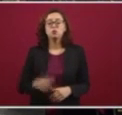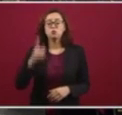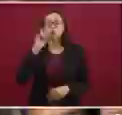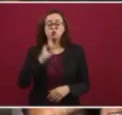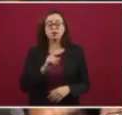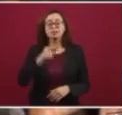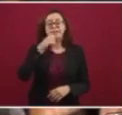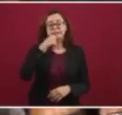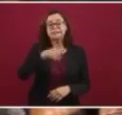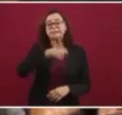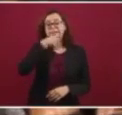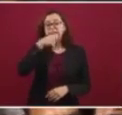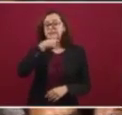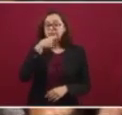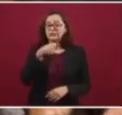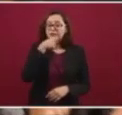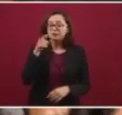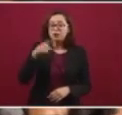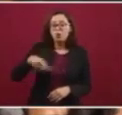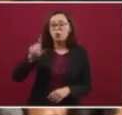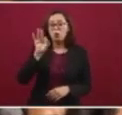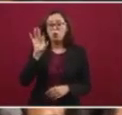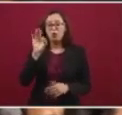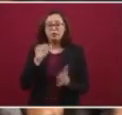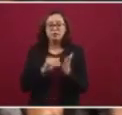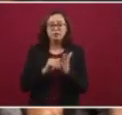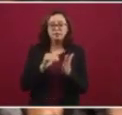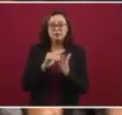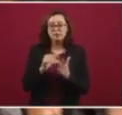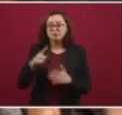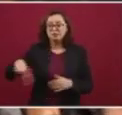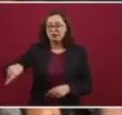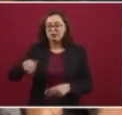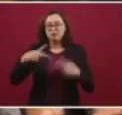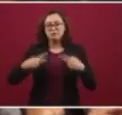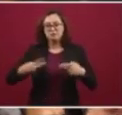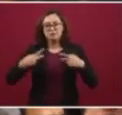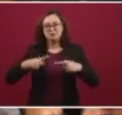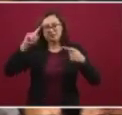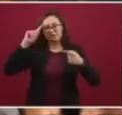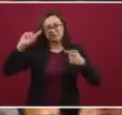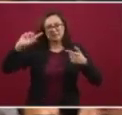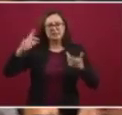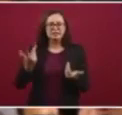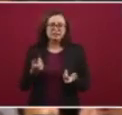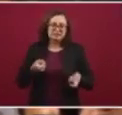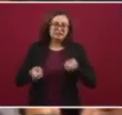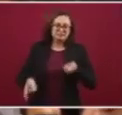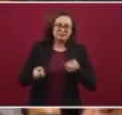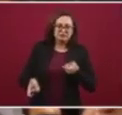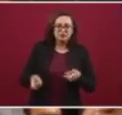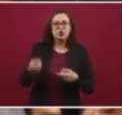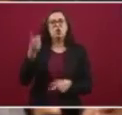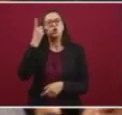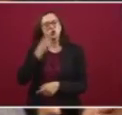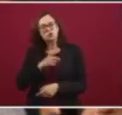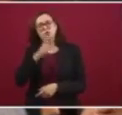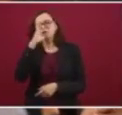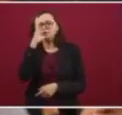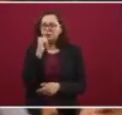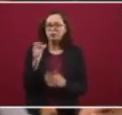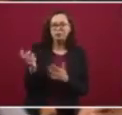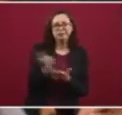y ancianos con padecimientos graves de dolor, de epilepsia, trastornos de sueño, pérdida de apetito,